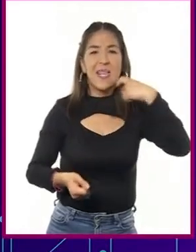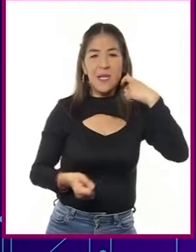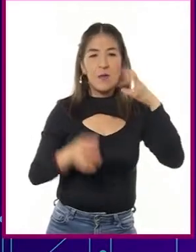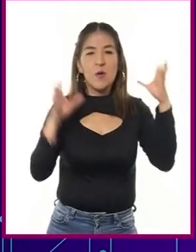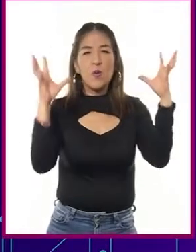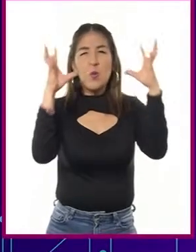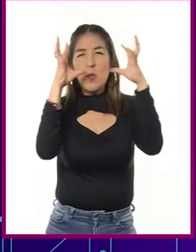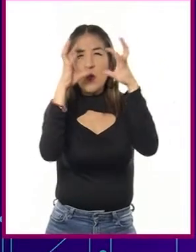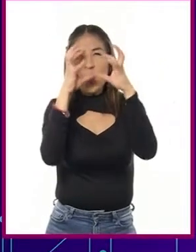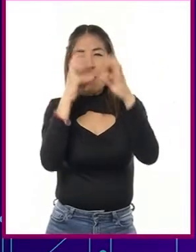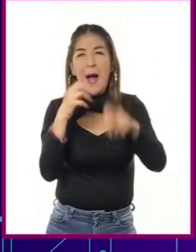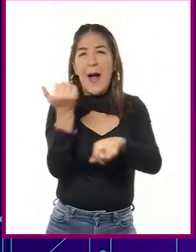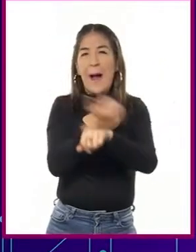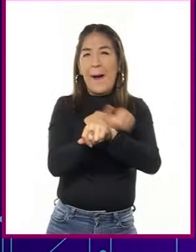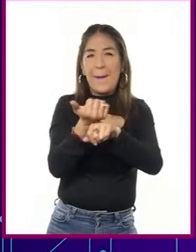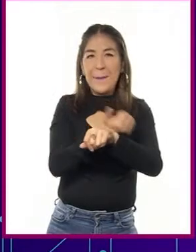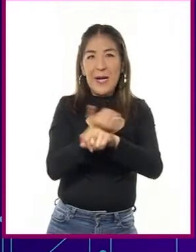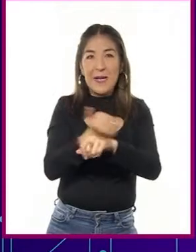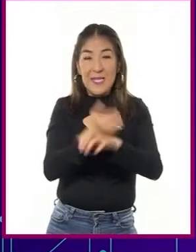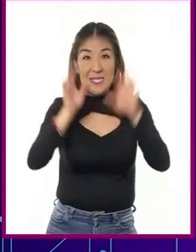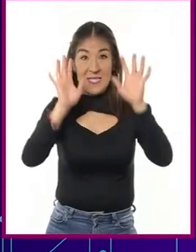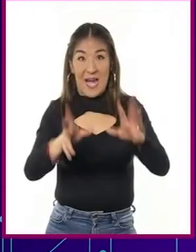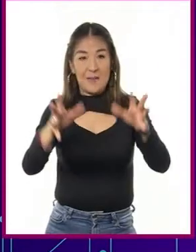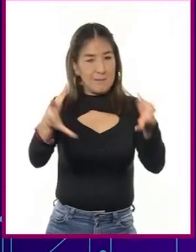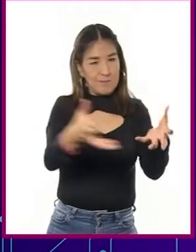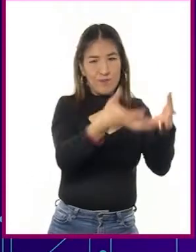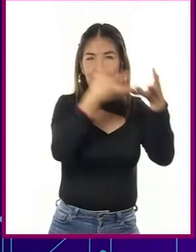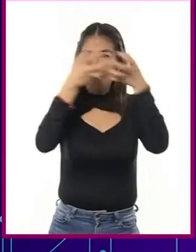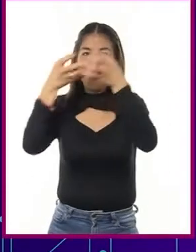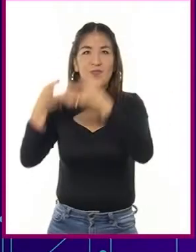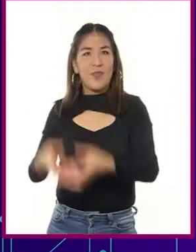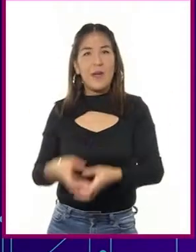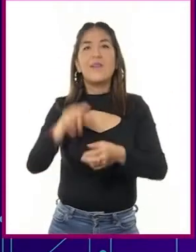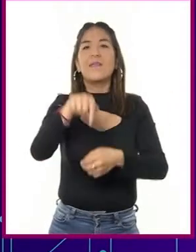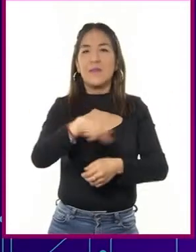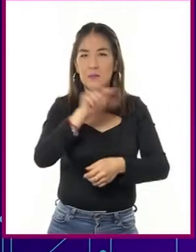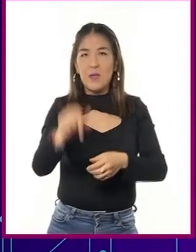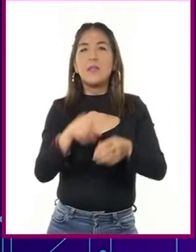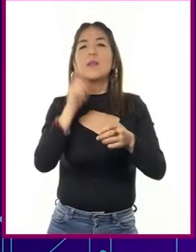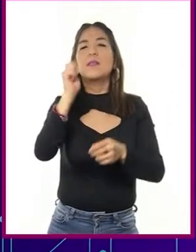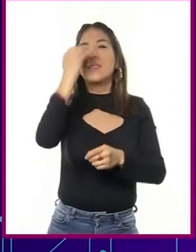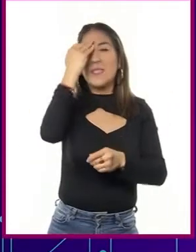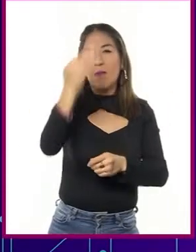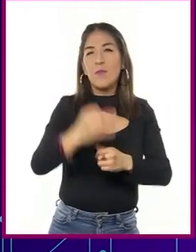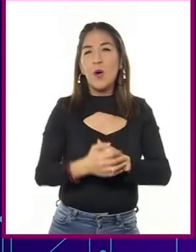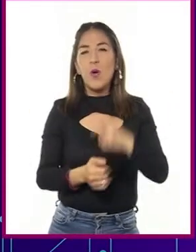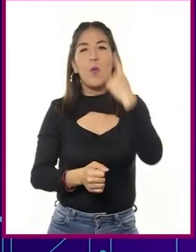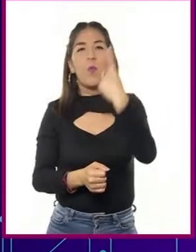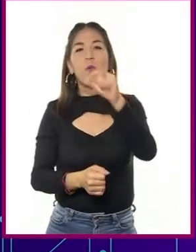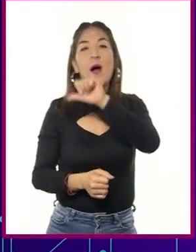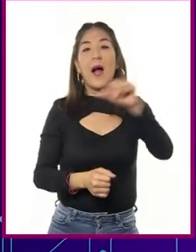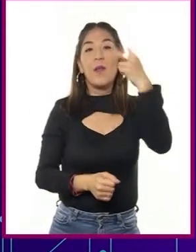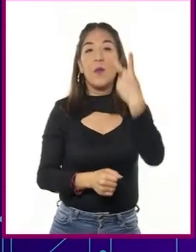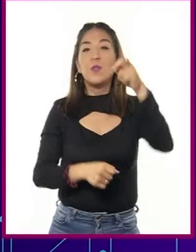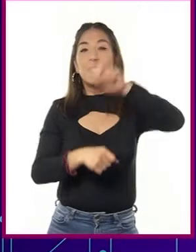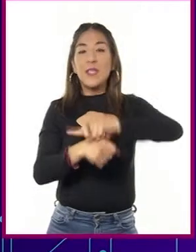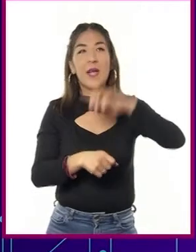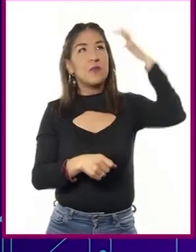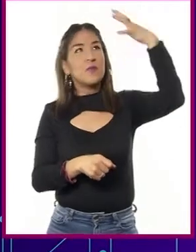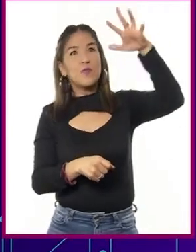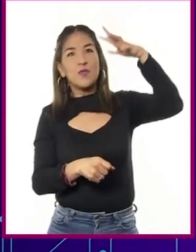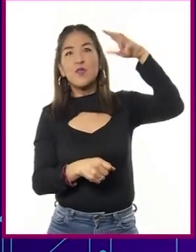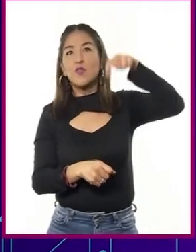empiezan a amarillar. Extraemos toda la planta con cuidado y la dejamos entre 1 y 2 días secándose al